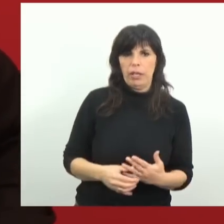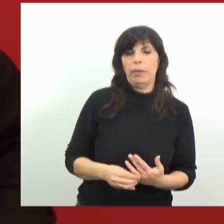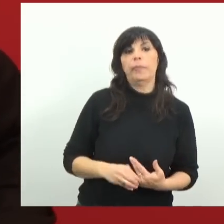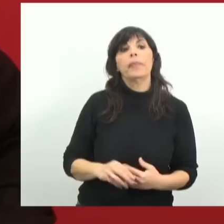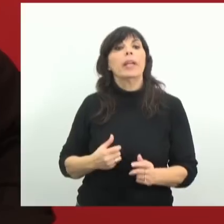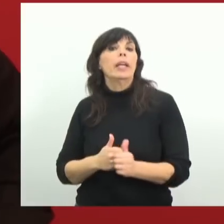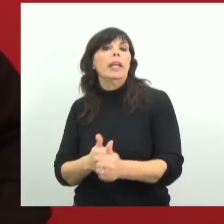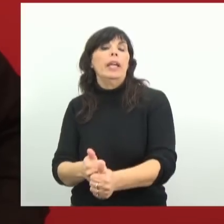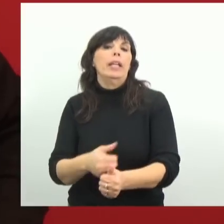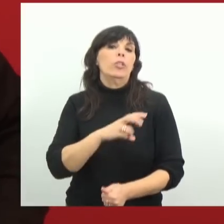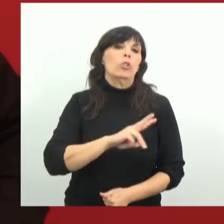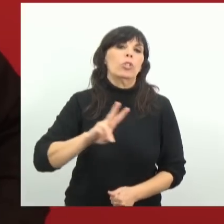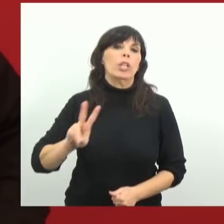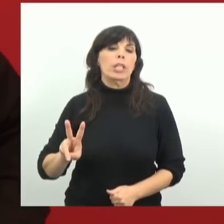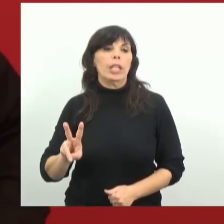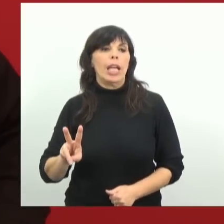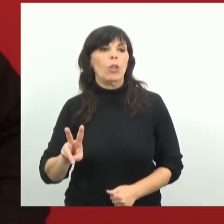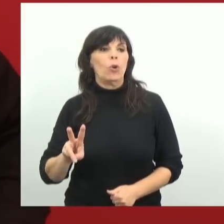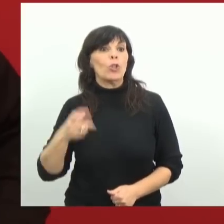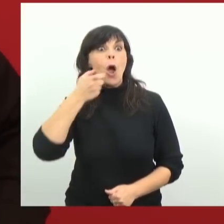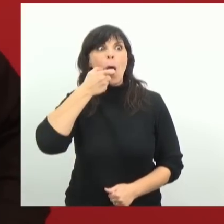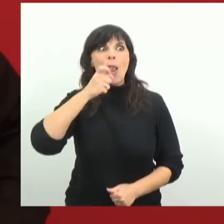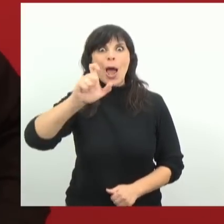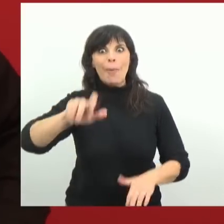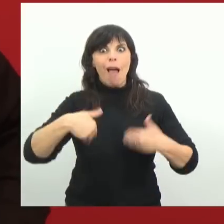Hechos 14, versículo 3. La palabra de la gracia.